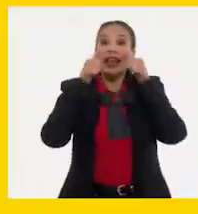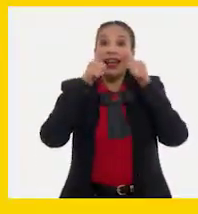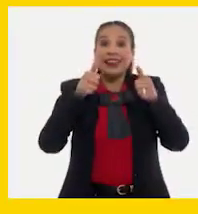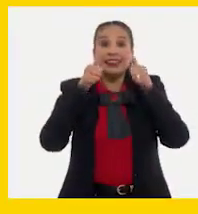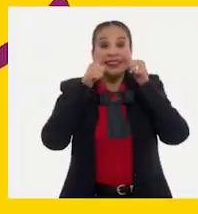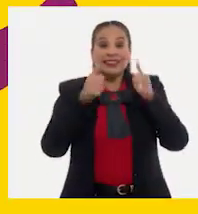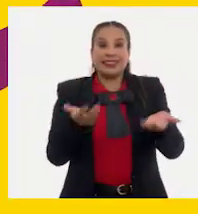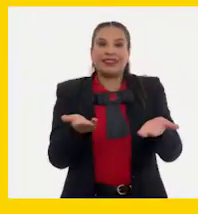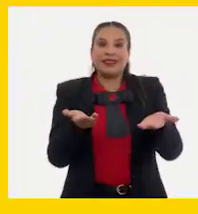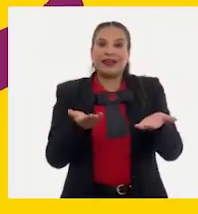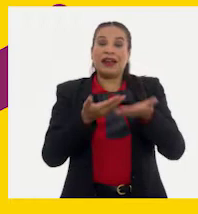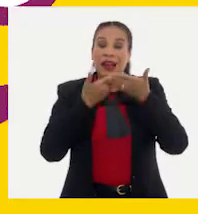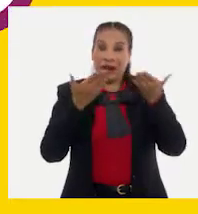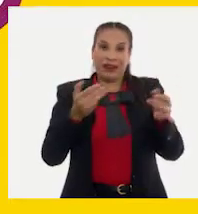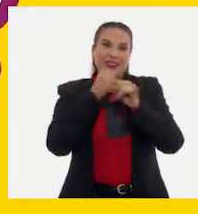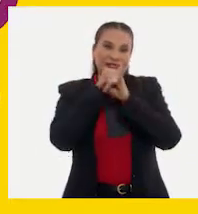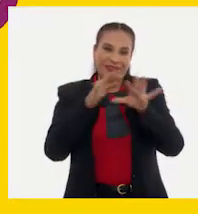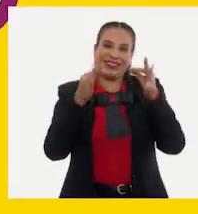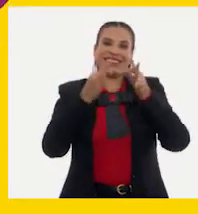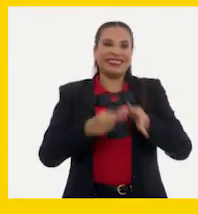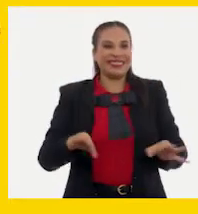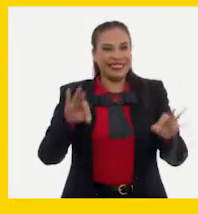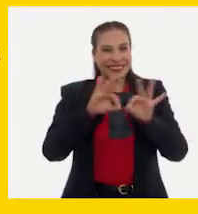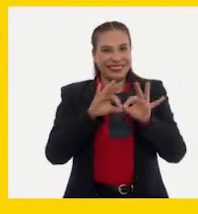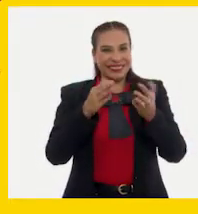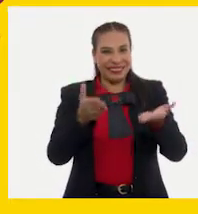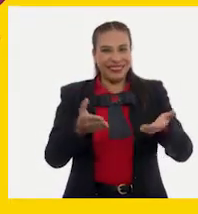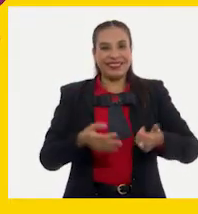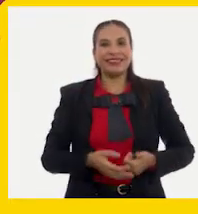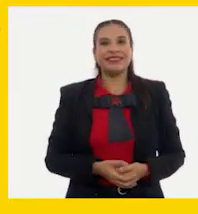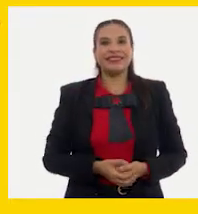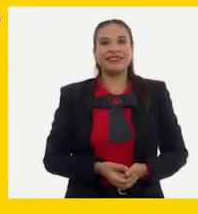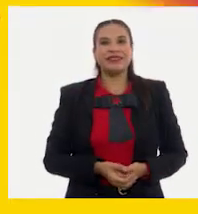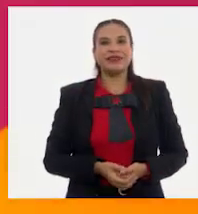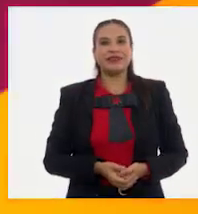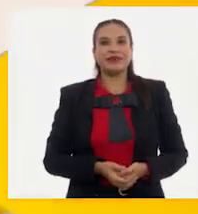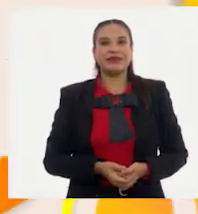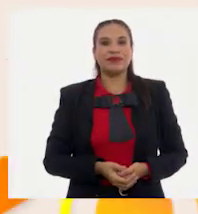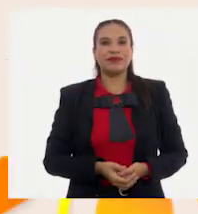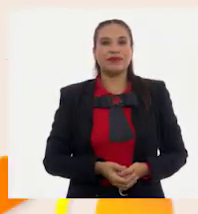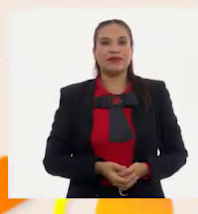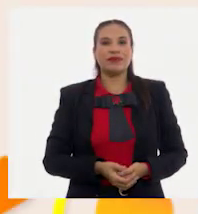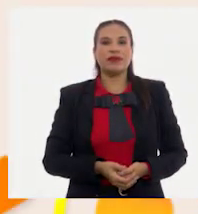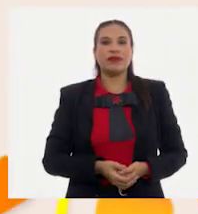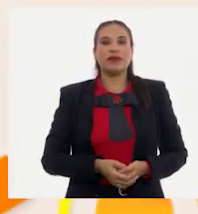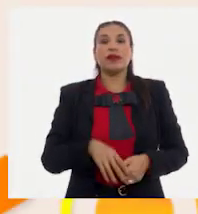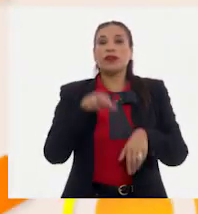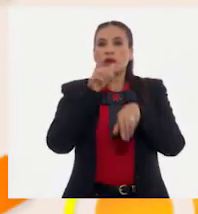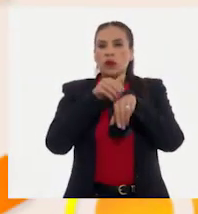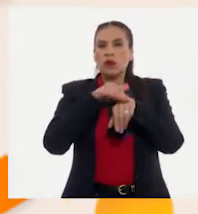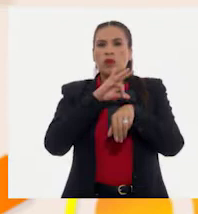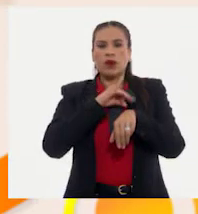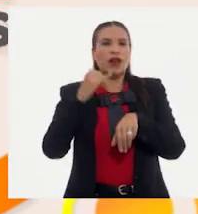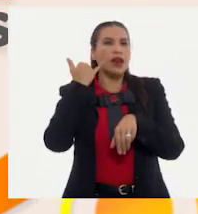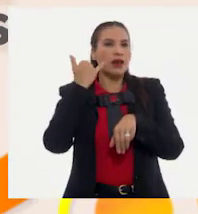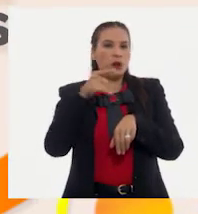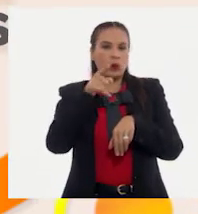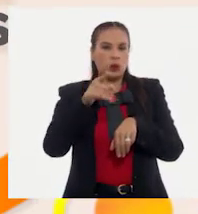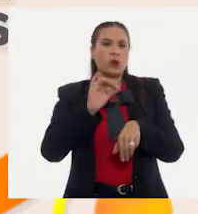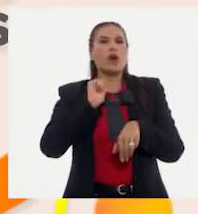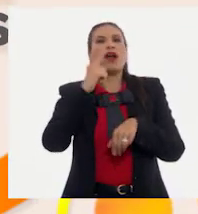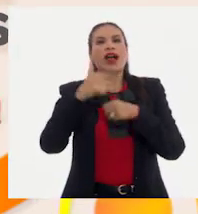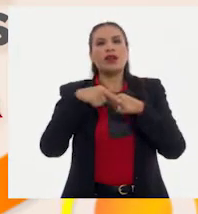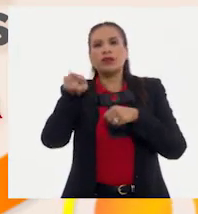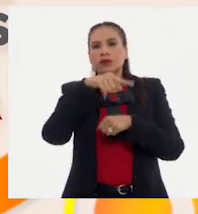¡Atención! ¡Atención! A continuación, información importante. A este número puedes llamar cuando tú o